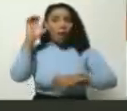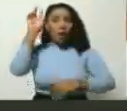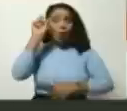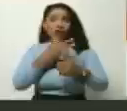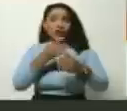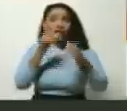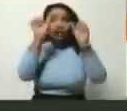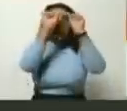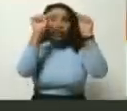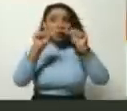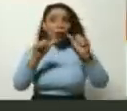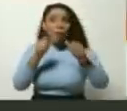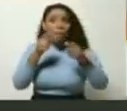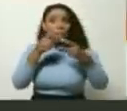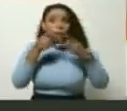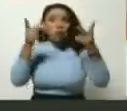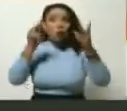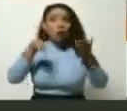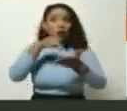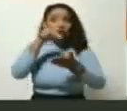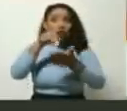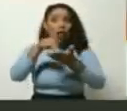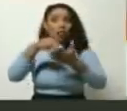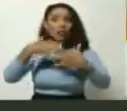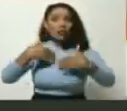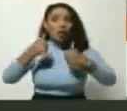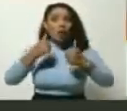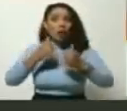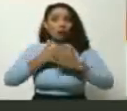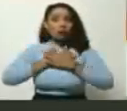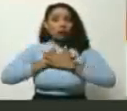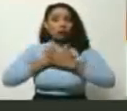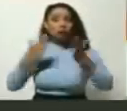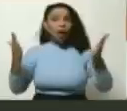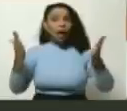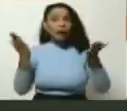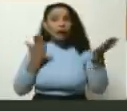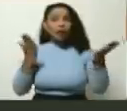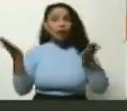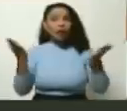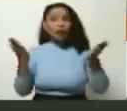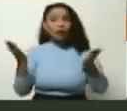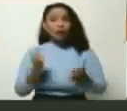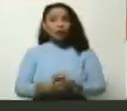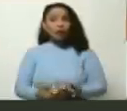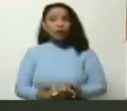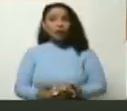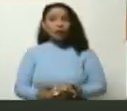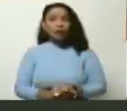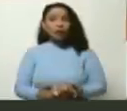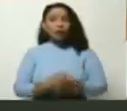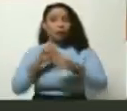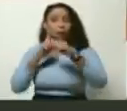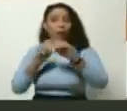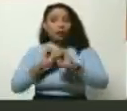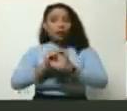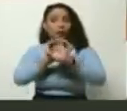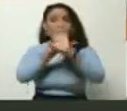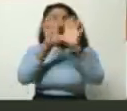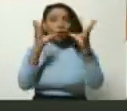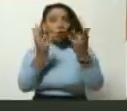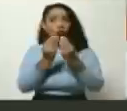que nacional de salud y la prestación del servicio. Se ha precisado un conjunto